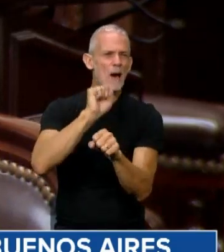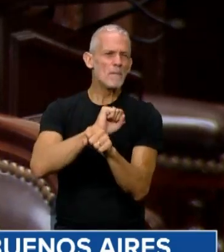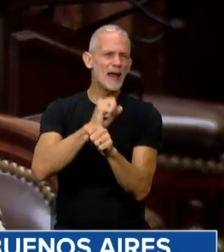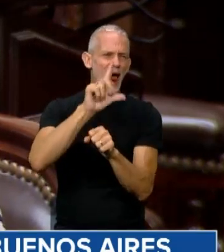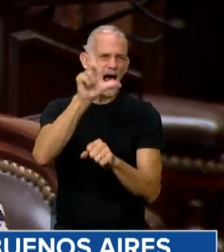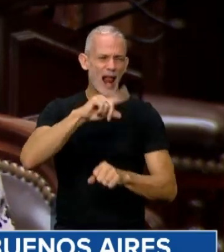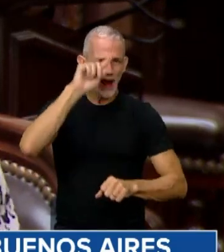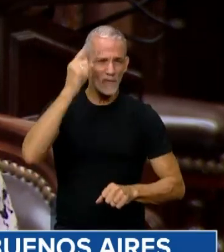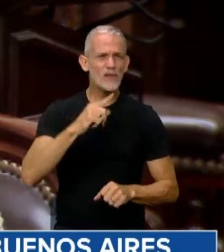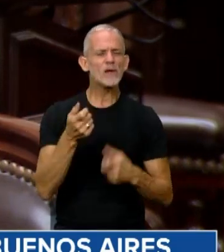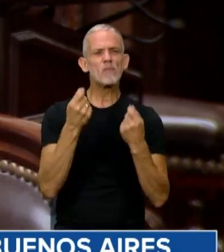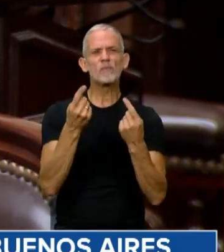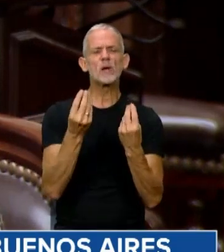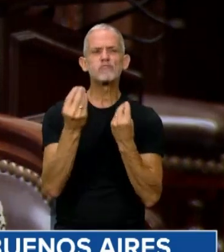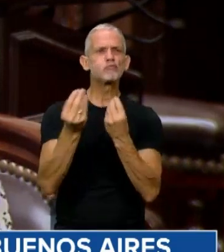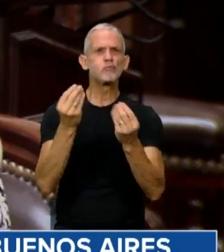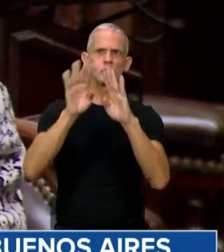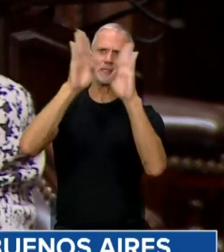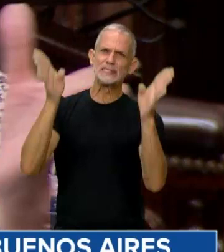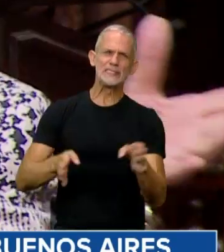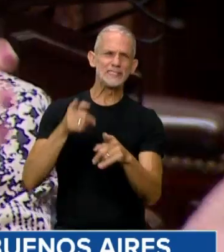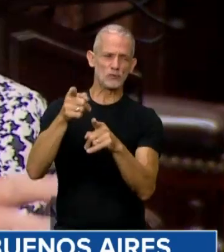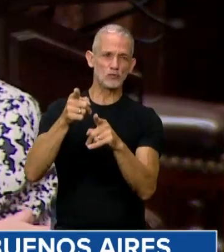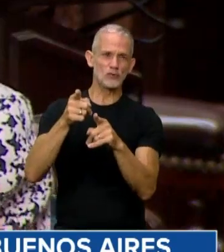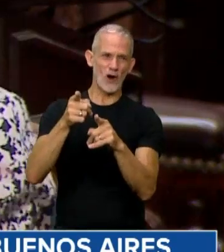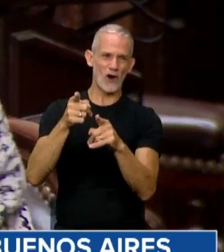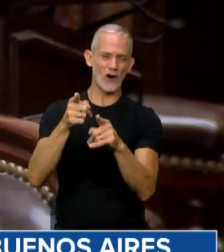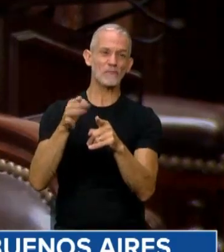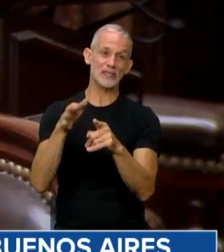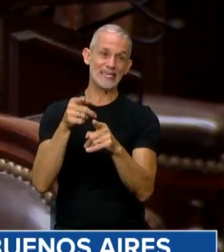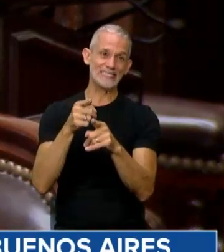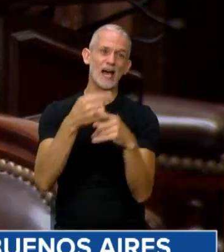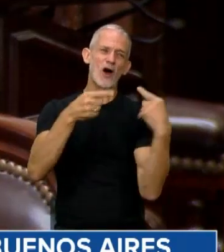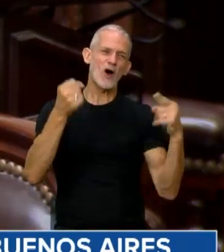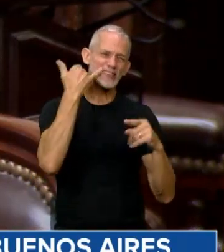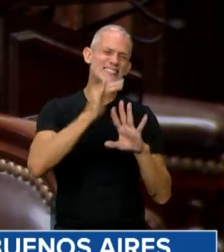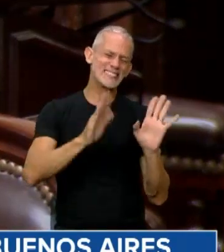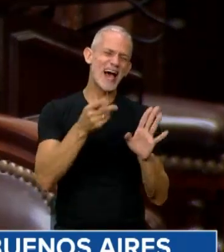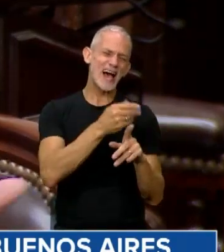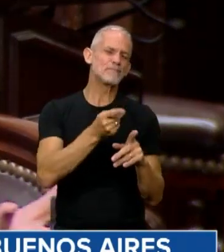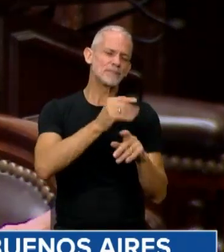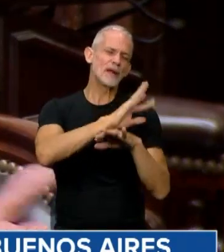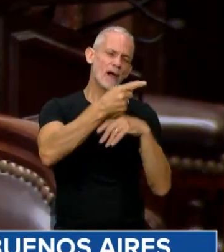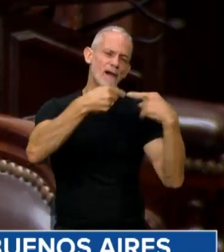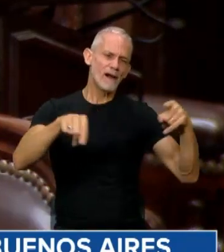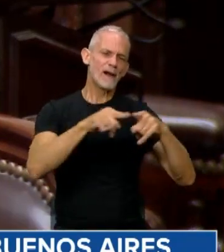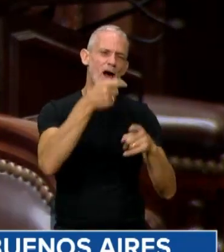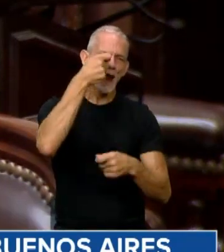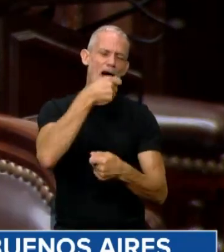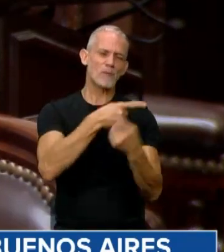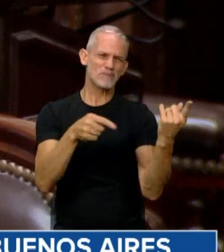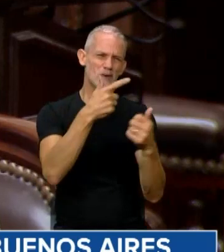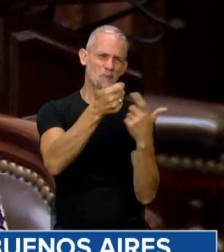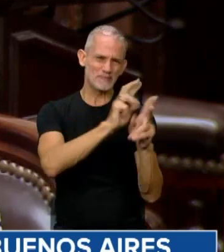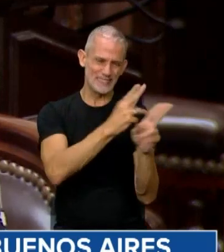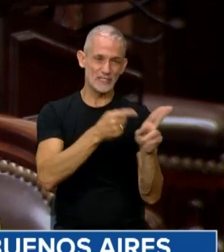estamos hablando siempre de fortalecer la institución que va a ir por detrás de los hechos que ya se cometieron. Estamos hablando siempre de